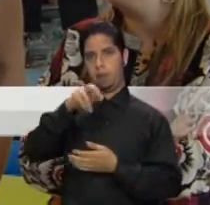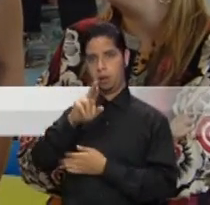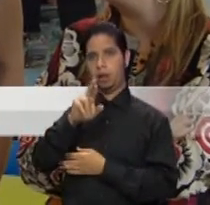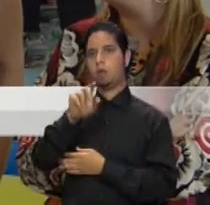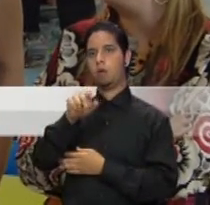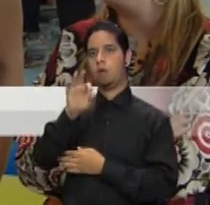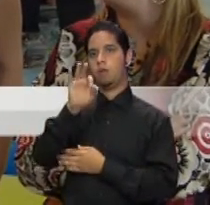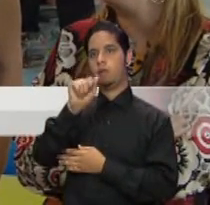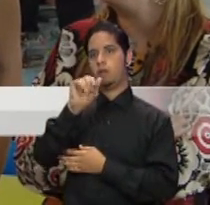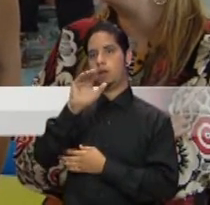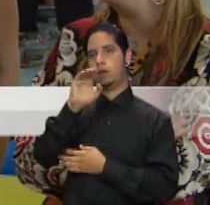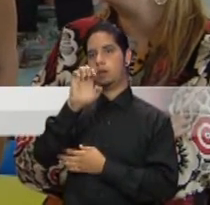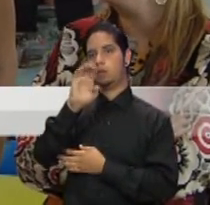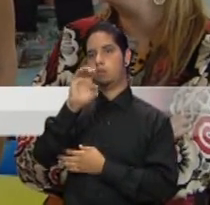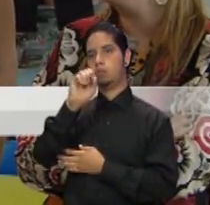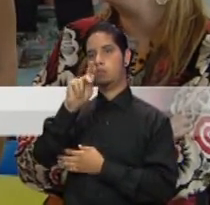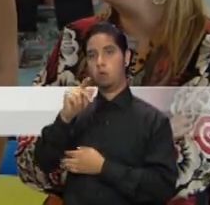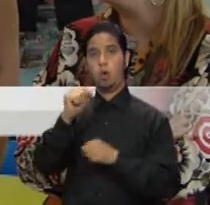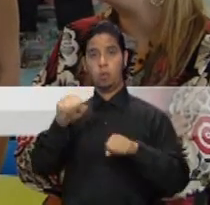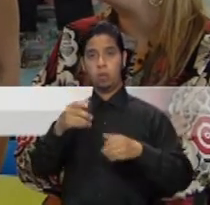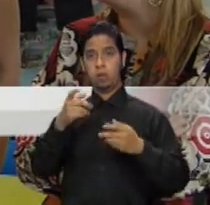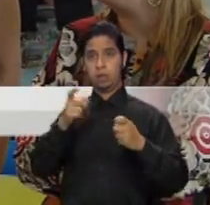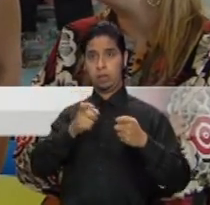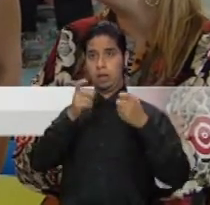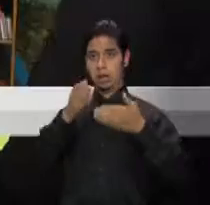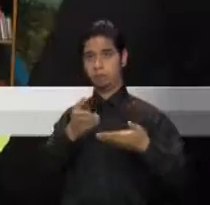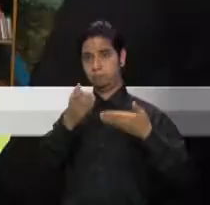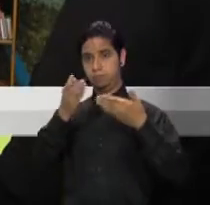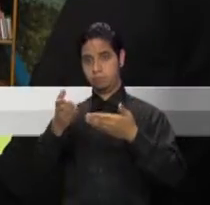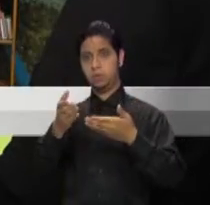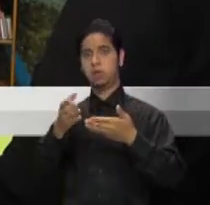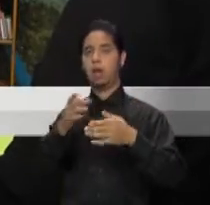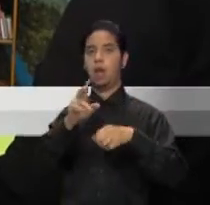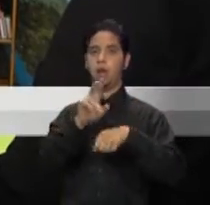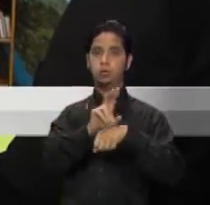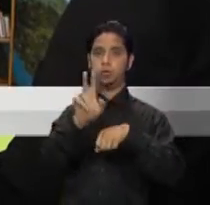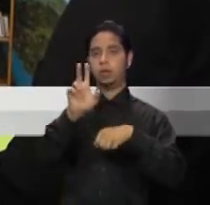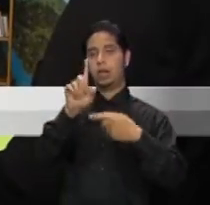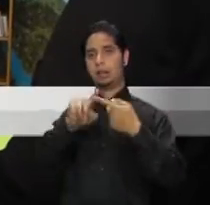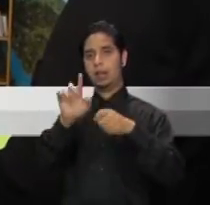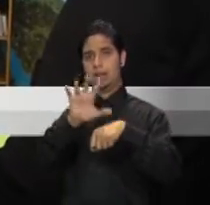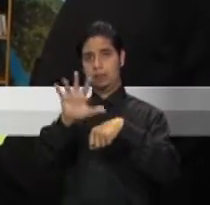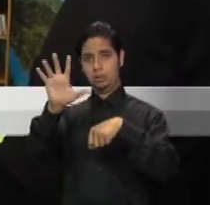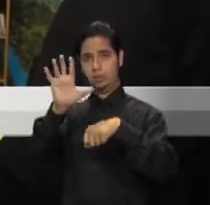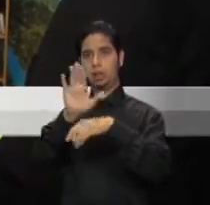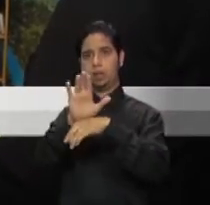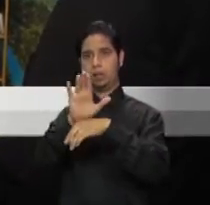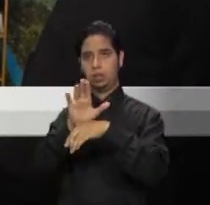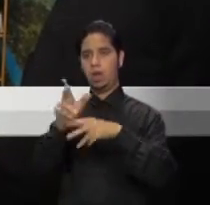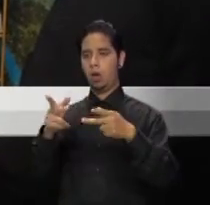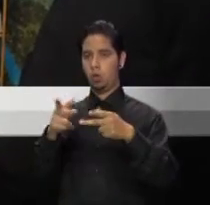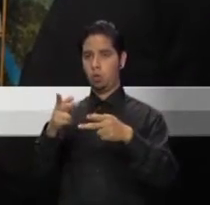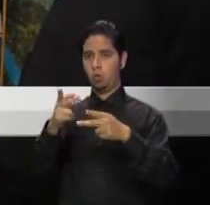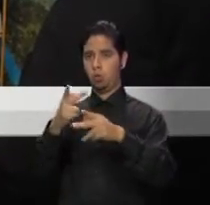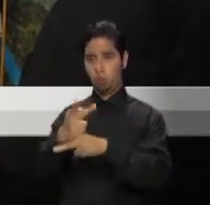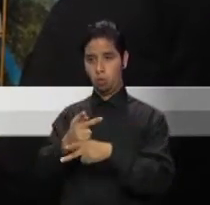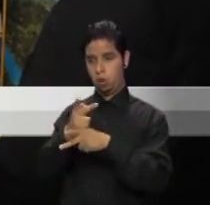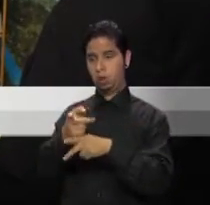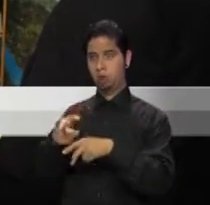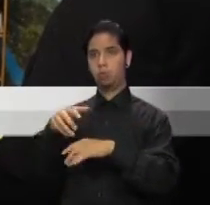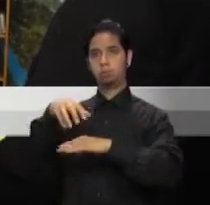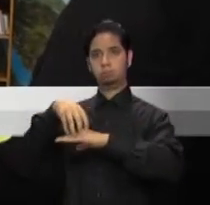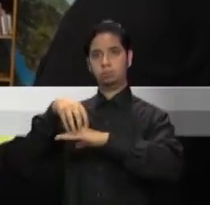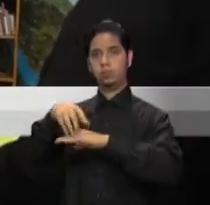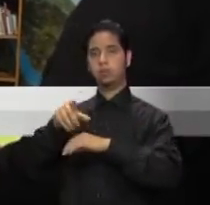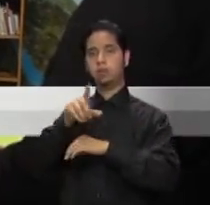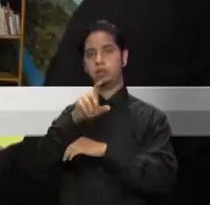de lunes a jueves desde las 8:30 de la mañana hasta las 5:30 de la tarde al cuido ubicado en el número 163 de la calle Juan